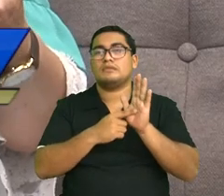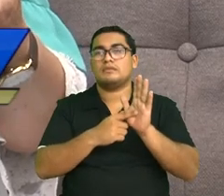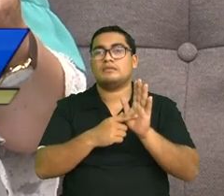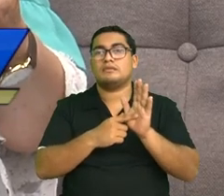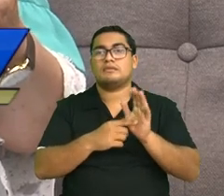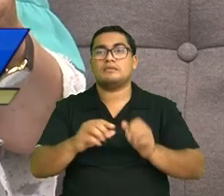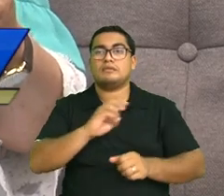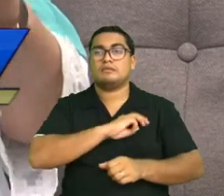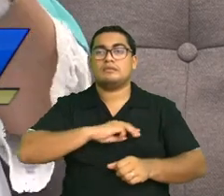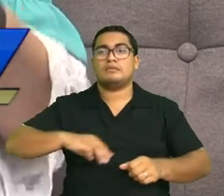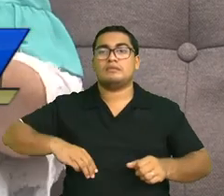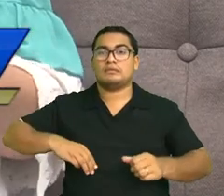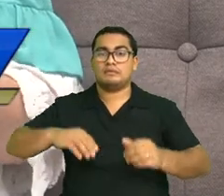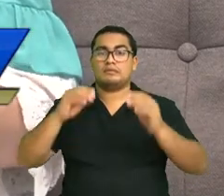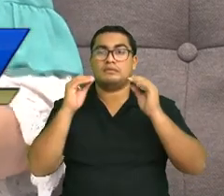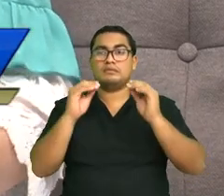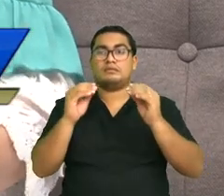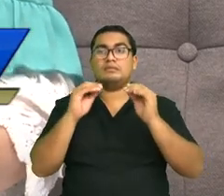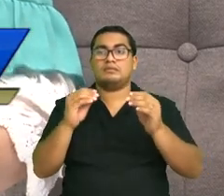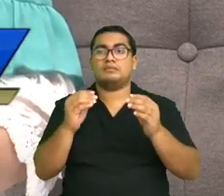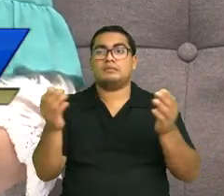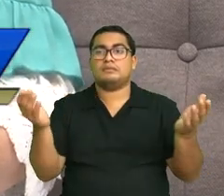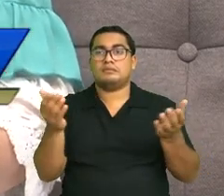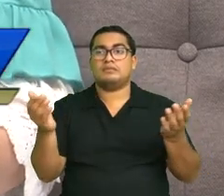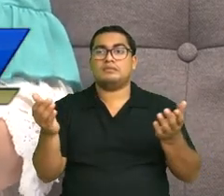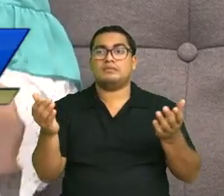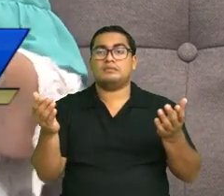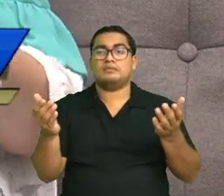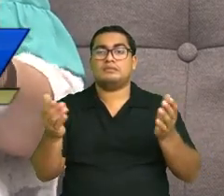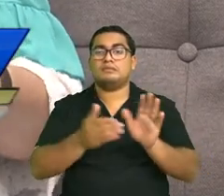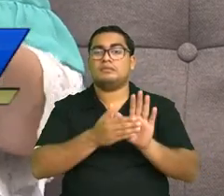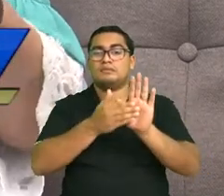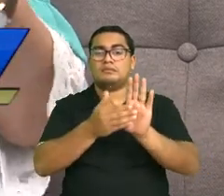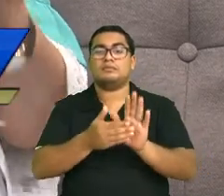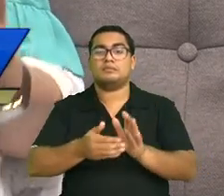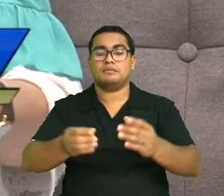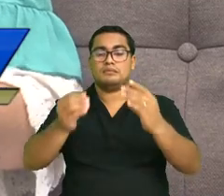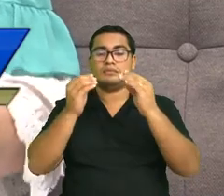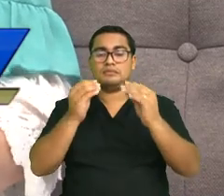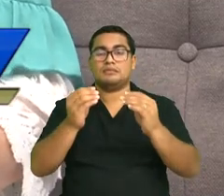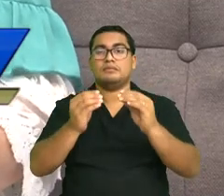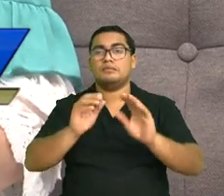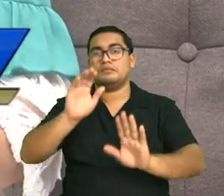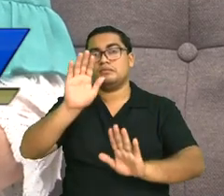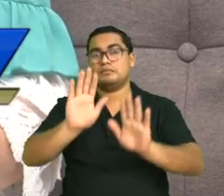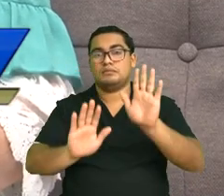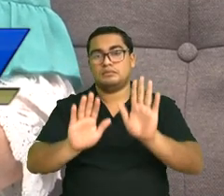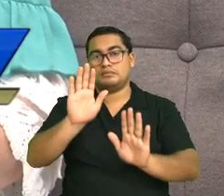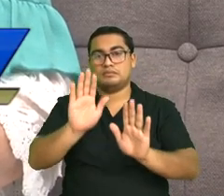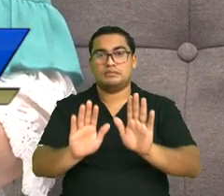Ministerio de Educación, por ejemplo, desde el modelo educativo, complementario, participativo,